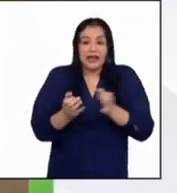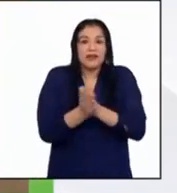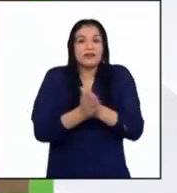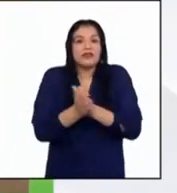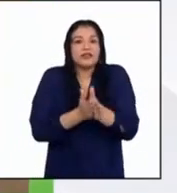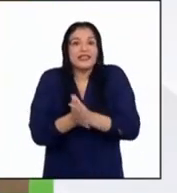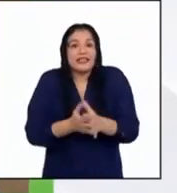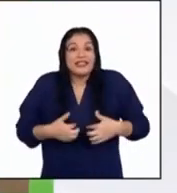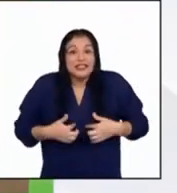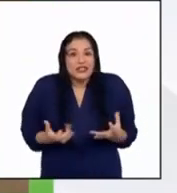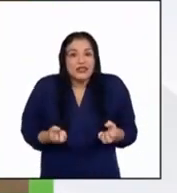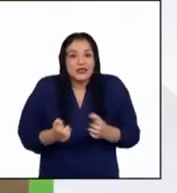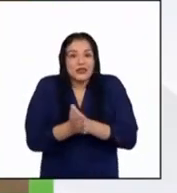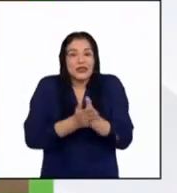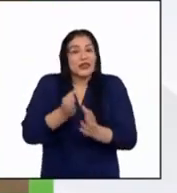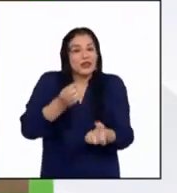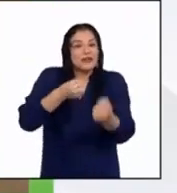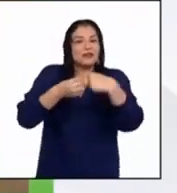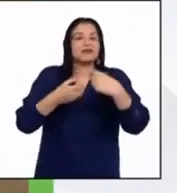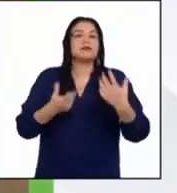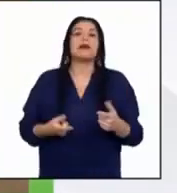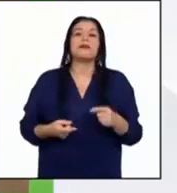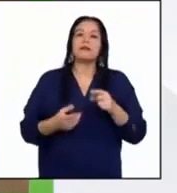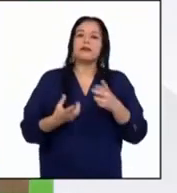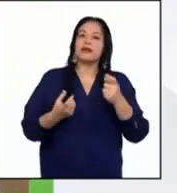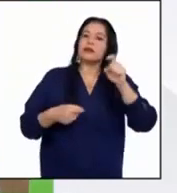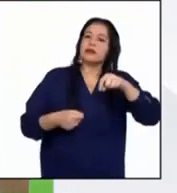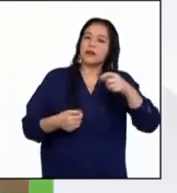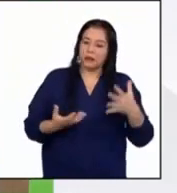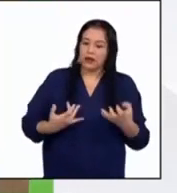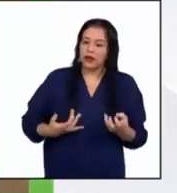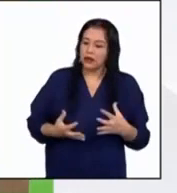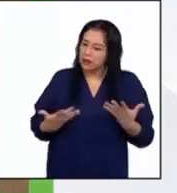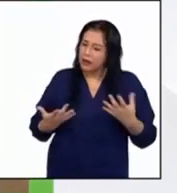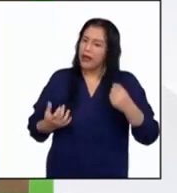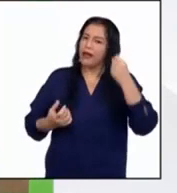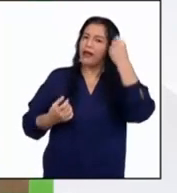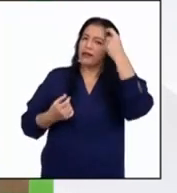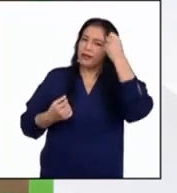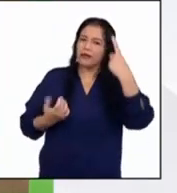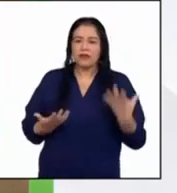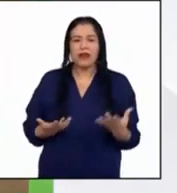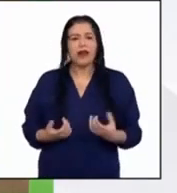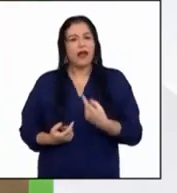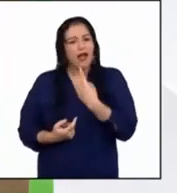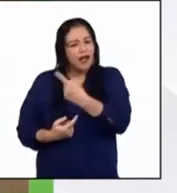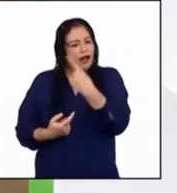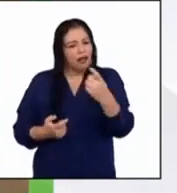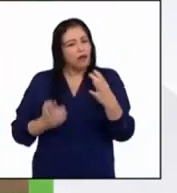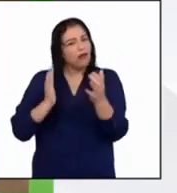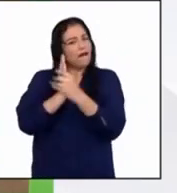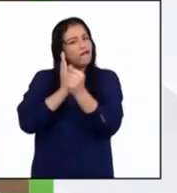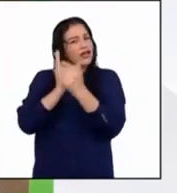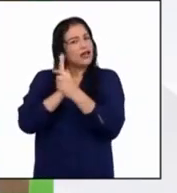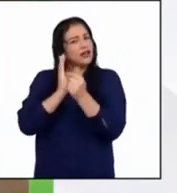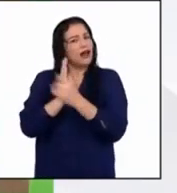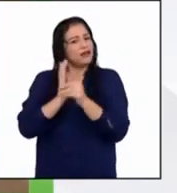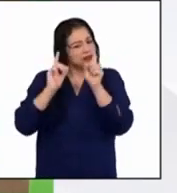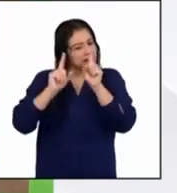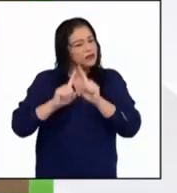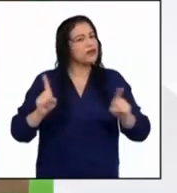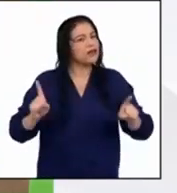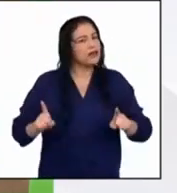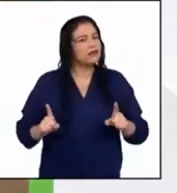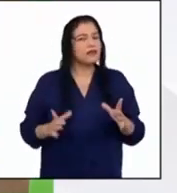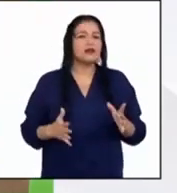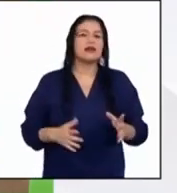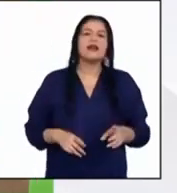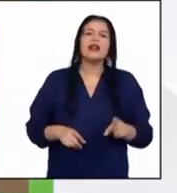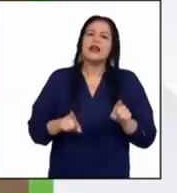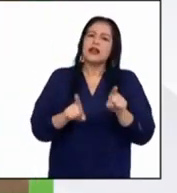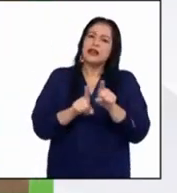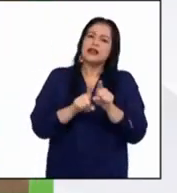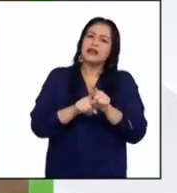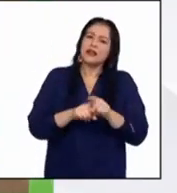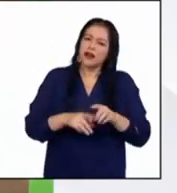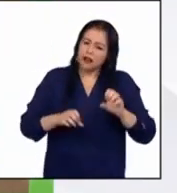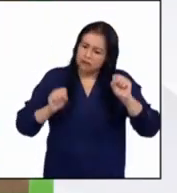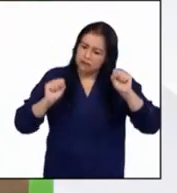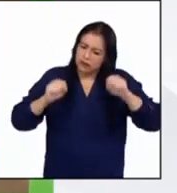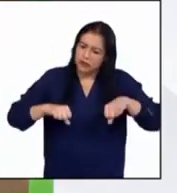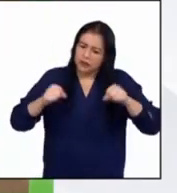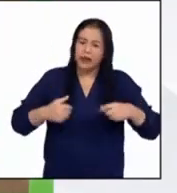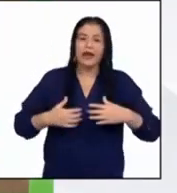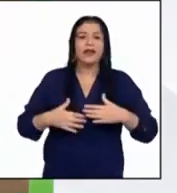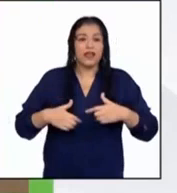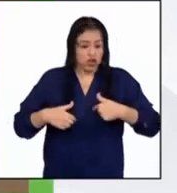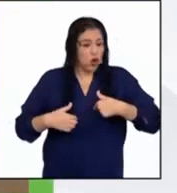participar, tenemos que ser medianamente creativos, cada uno tiene habilidades distintas, y tenemos que tener la capacidad